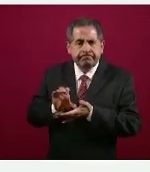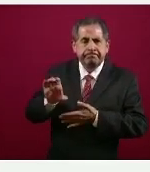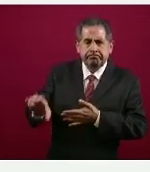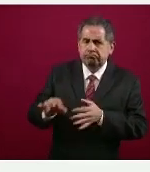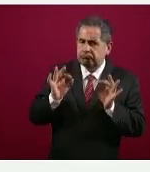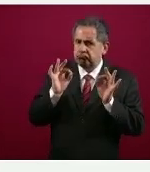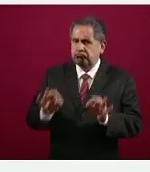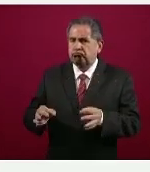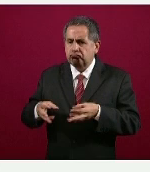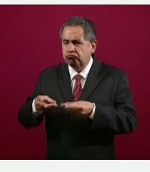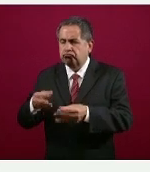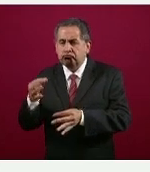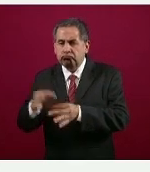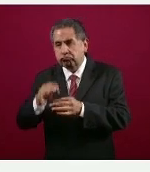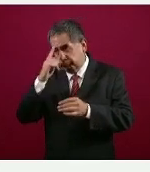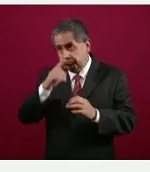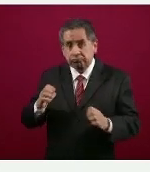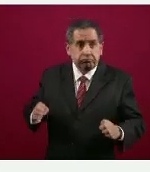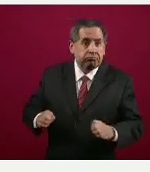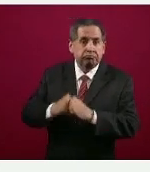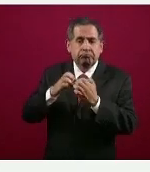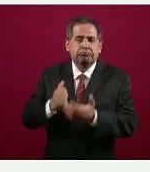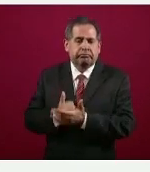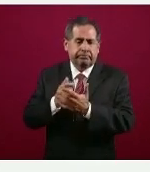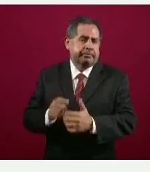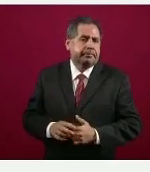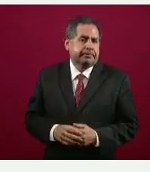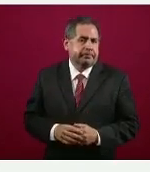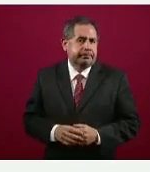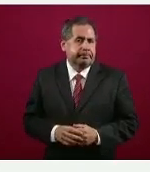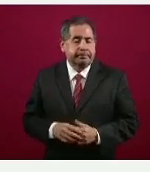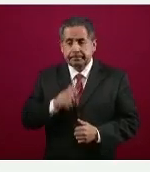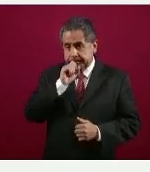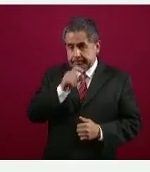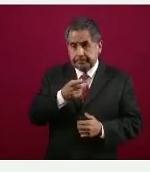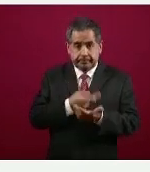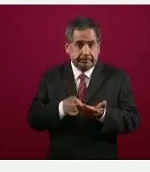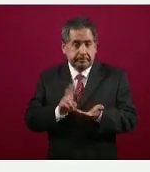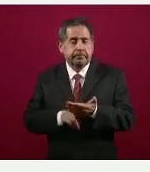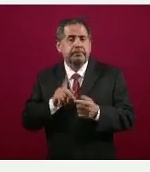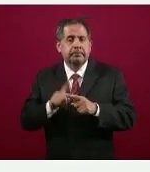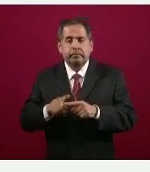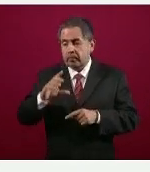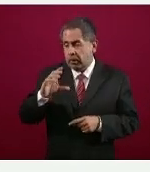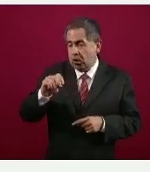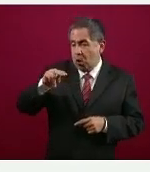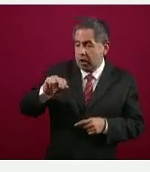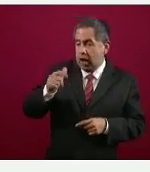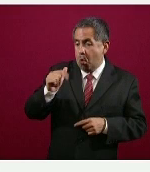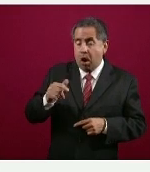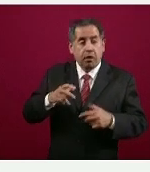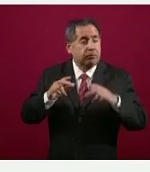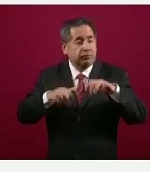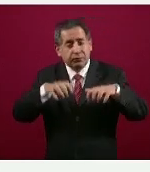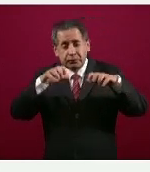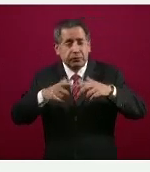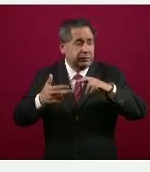manera eficiente durante la emergencia. También en paralelo la CONAGUA, pues nosotros nos quedamos limpiando muchas